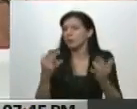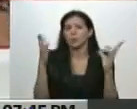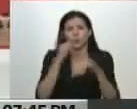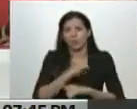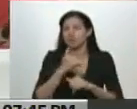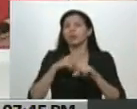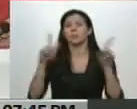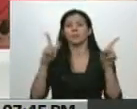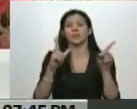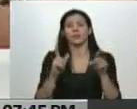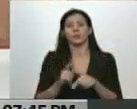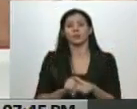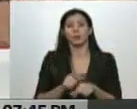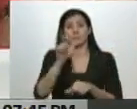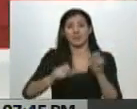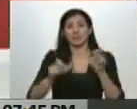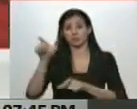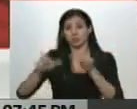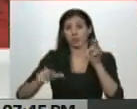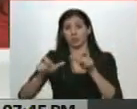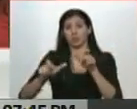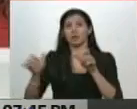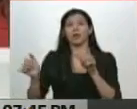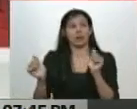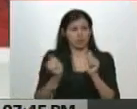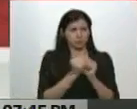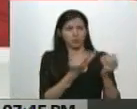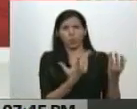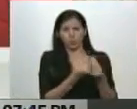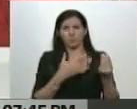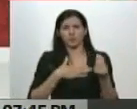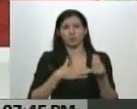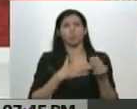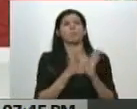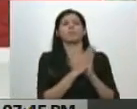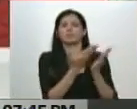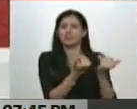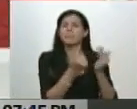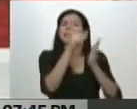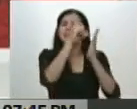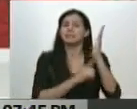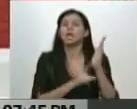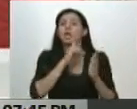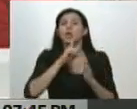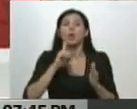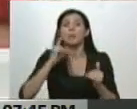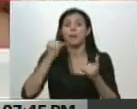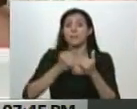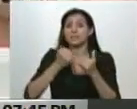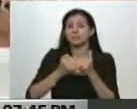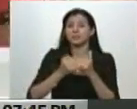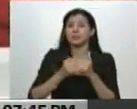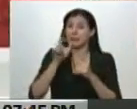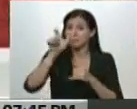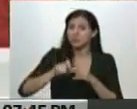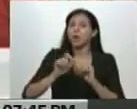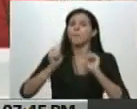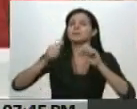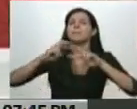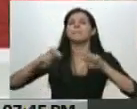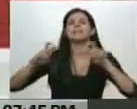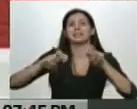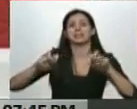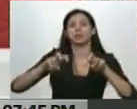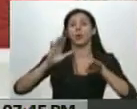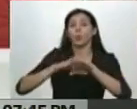el personal que me acompaña pudiera conseguirme la lista, con nombre y apellido de esas personas que están sujetas a una investigación porque se les